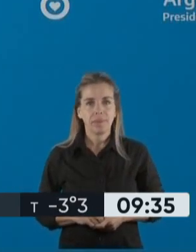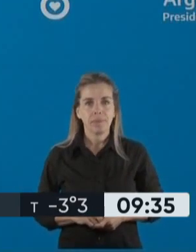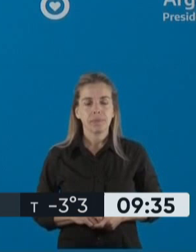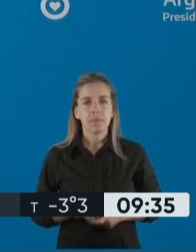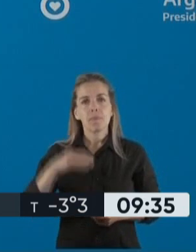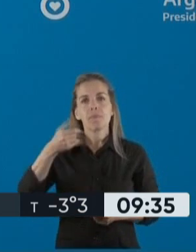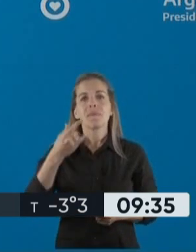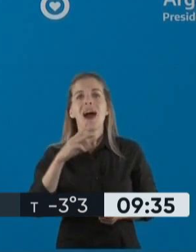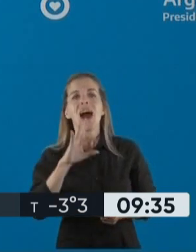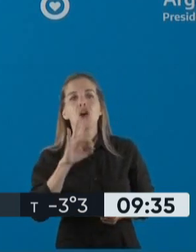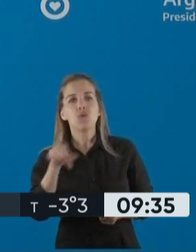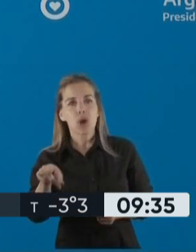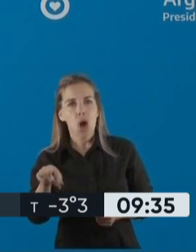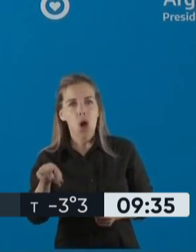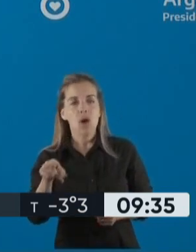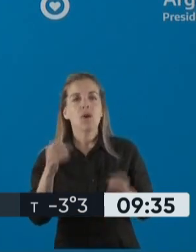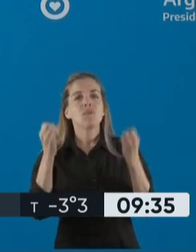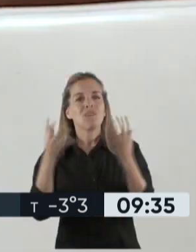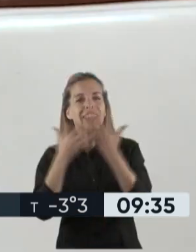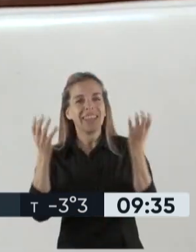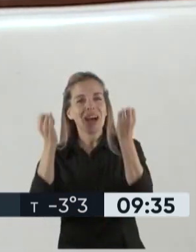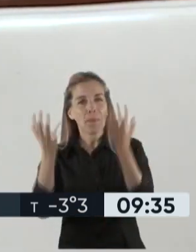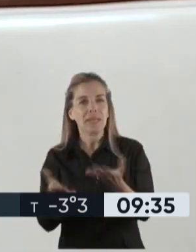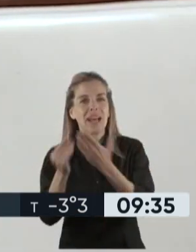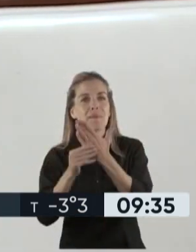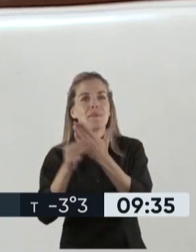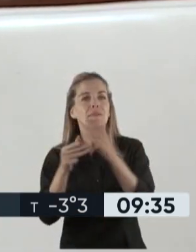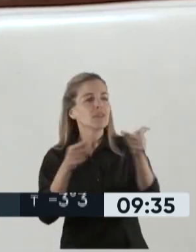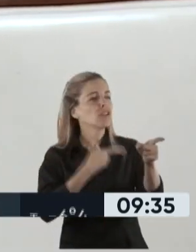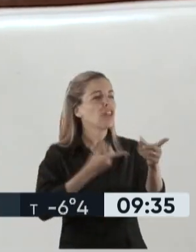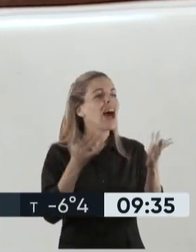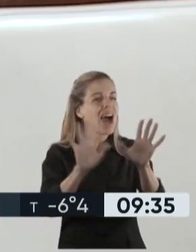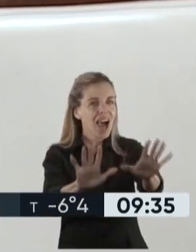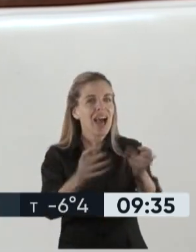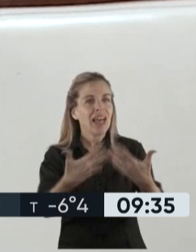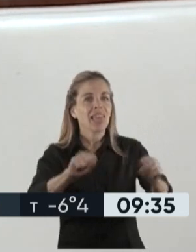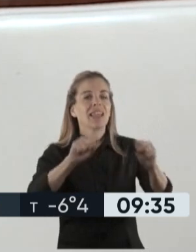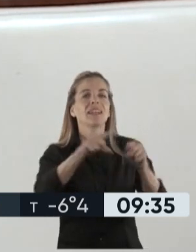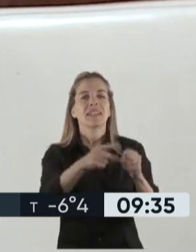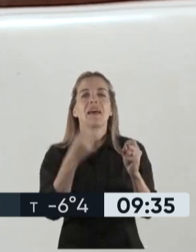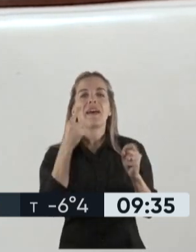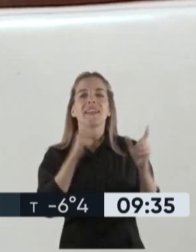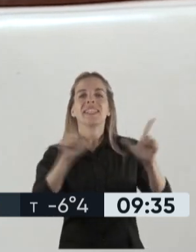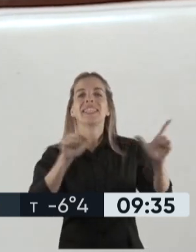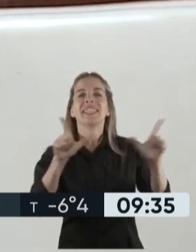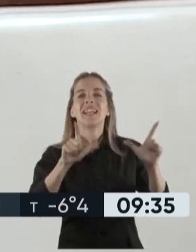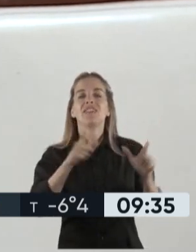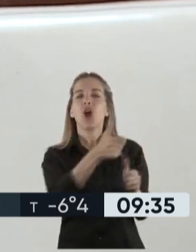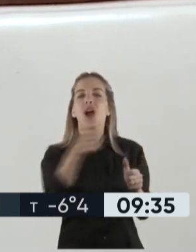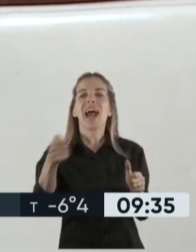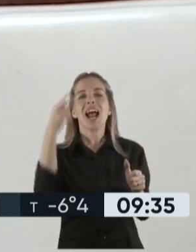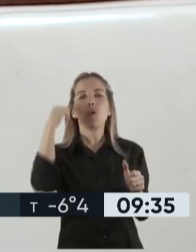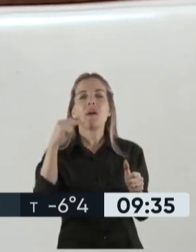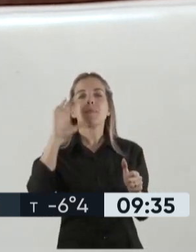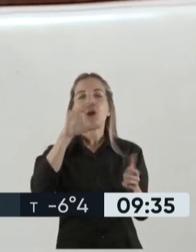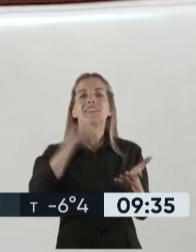Mauro Rosales, Multivisión Federal. Mauro. ¿Qué tal? Buen día, portavoz. Acá estamos. ¿Dónde está Mauro? Ahí. Estamos en vivo para Multivisión Federal, Canal 9 de Salta. La